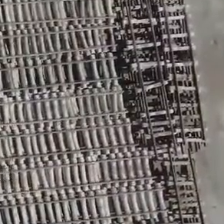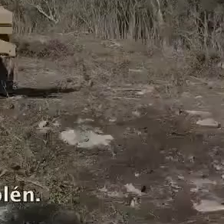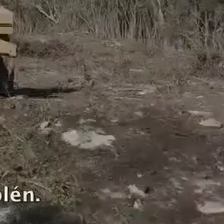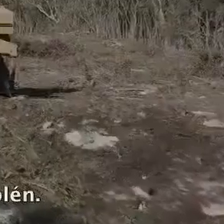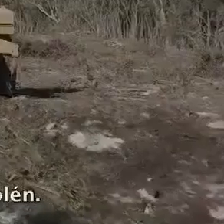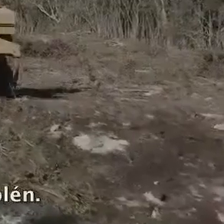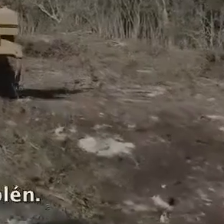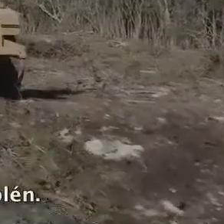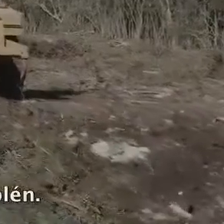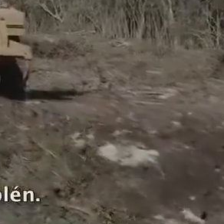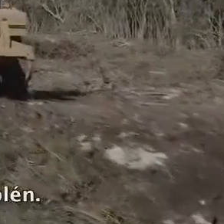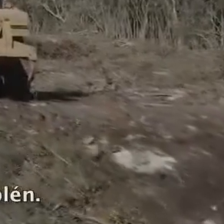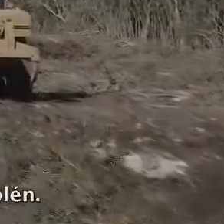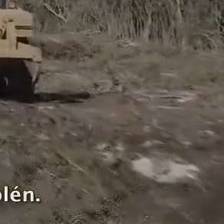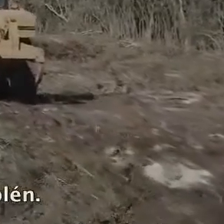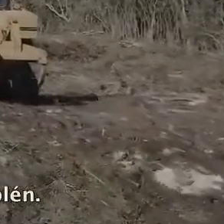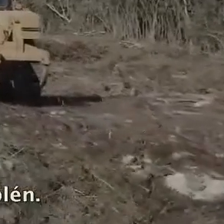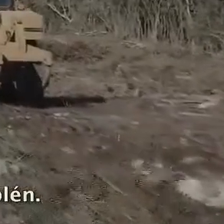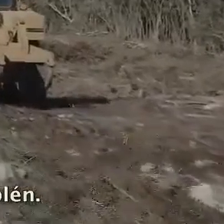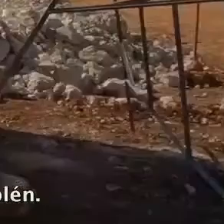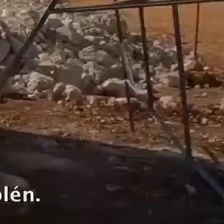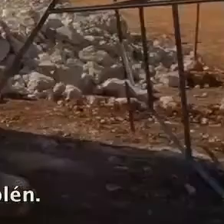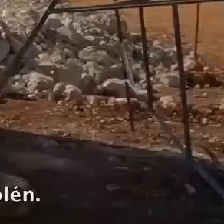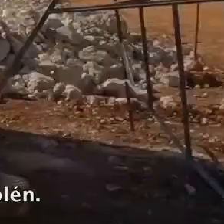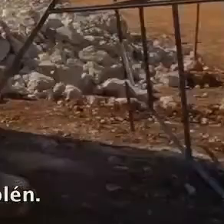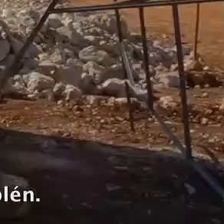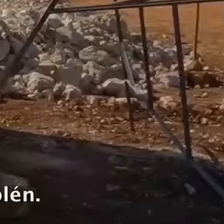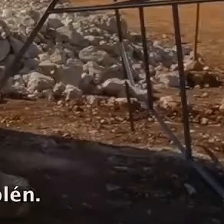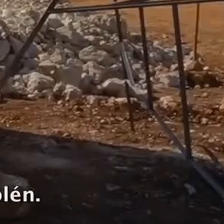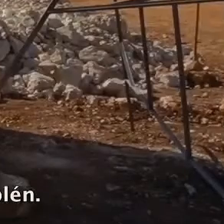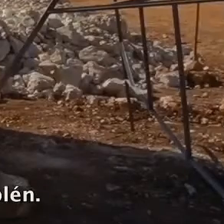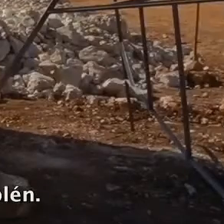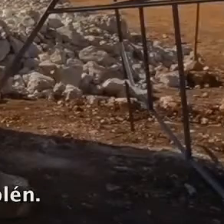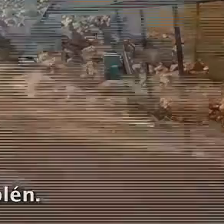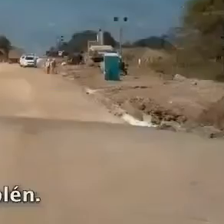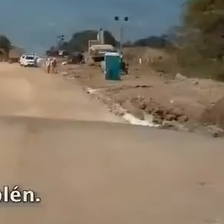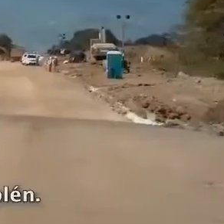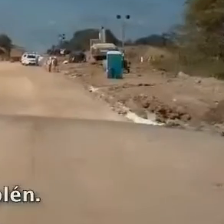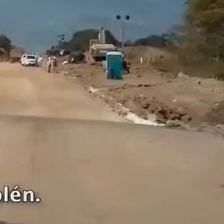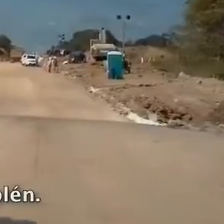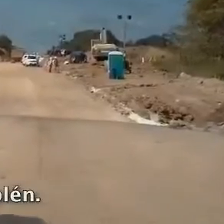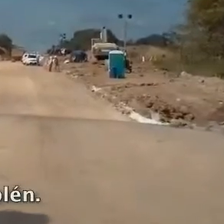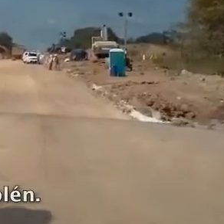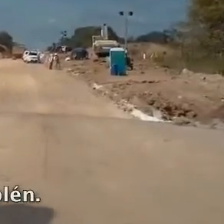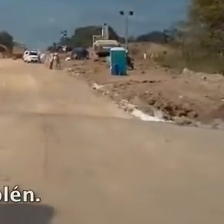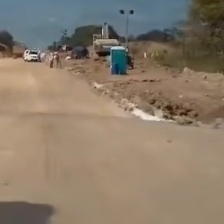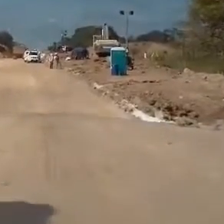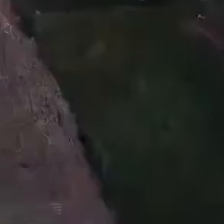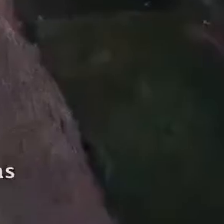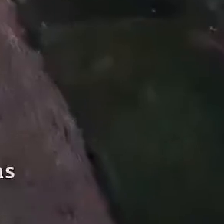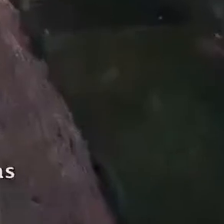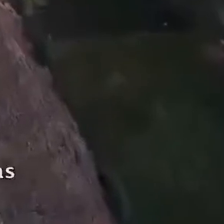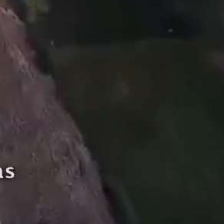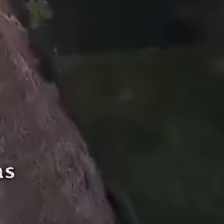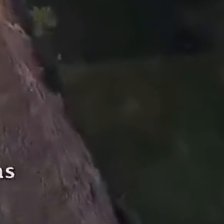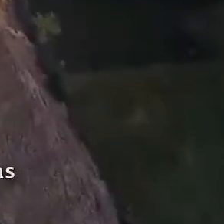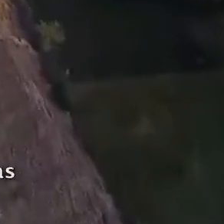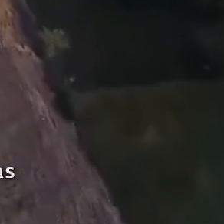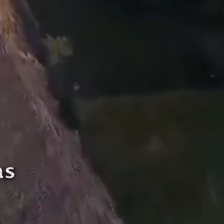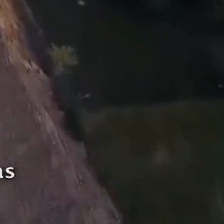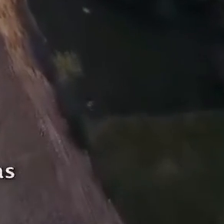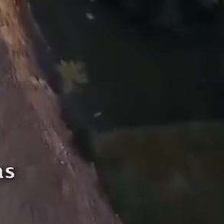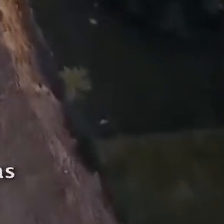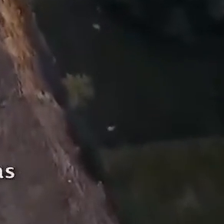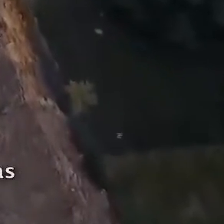antigua. Continuamos con las actividades de desmonte, acostillamiento de tuberías y formación de terraplén. Realizamos